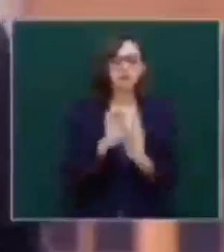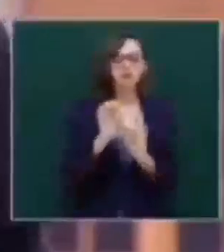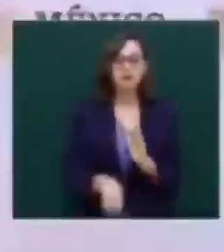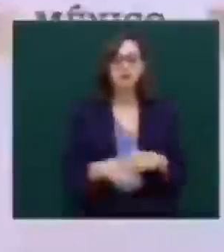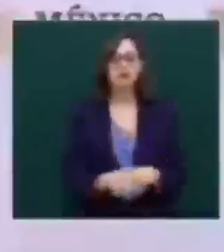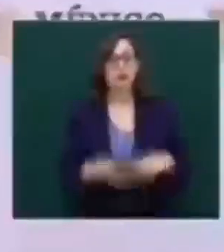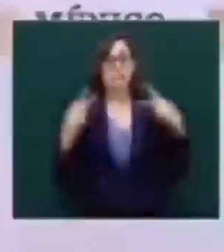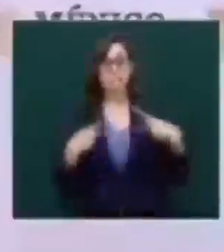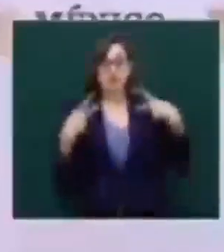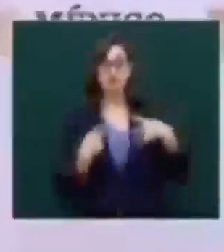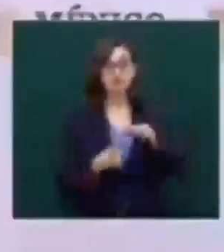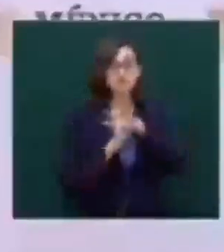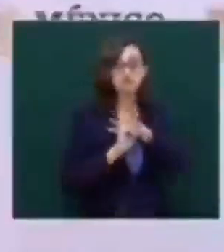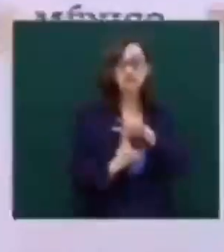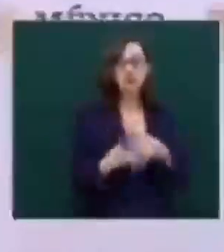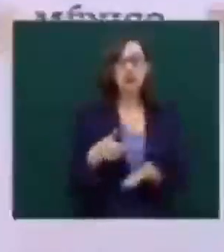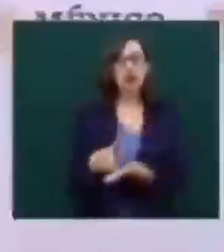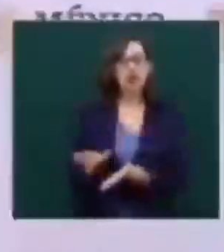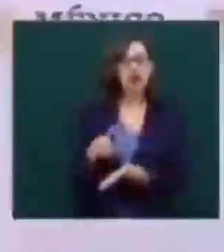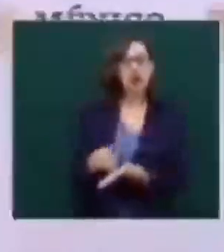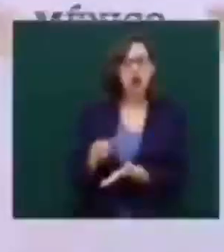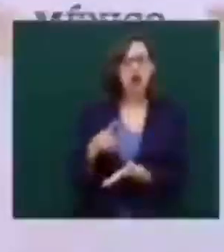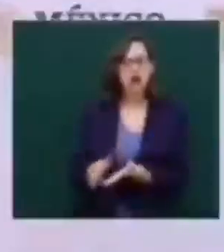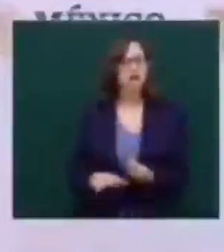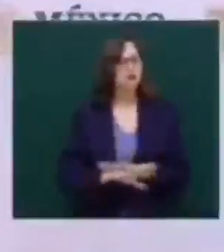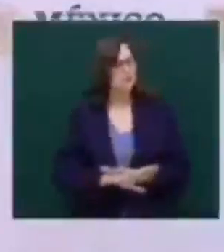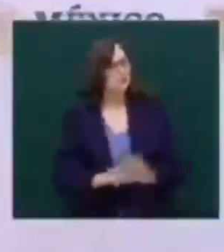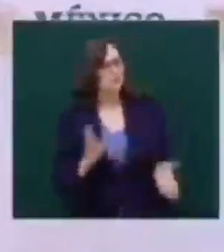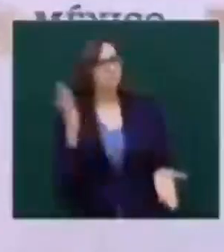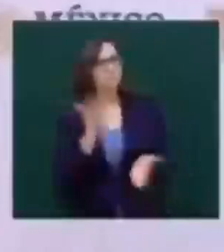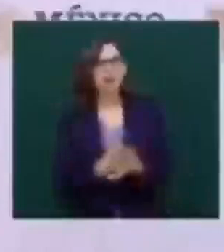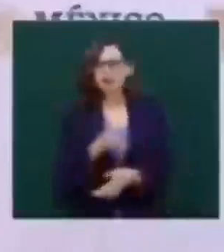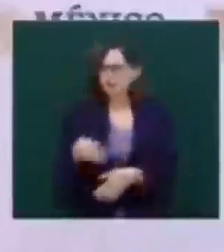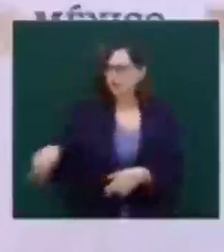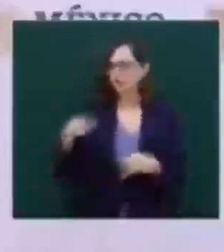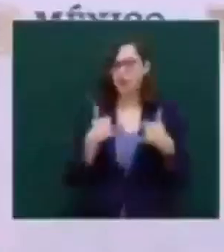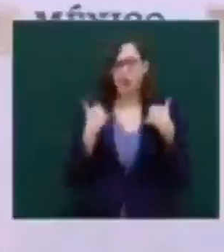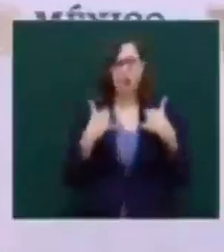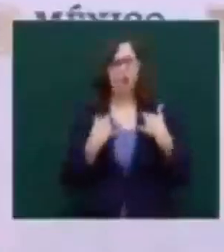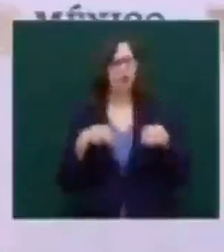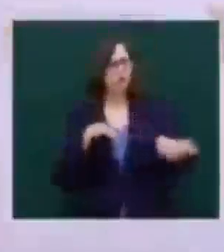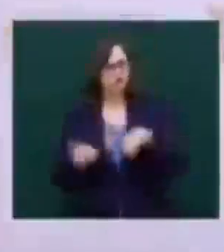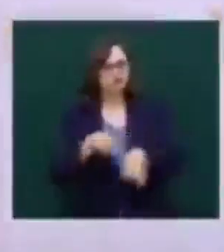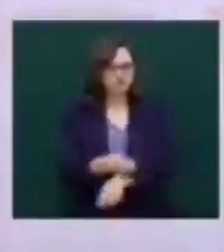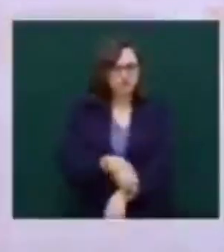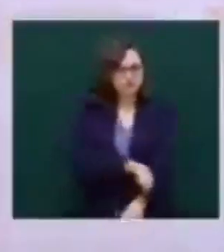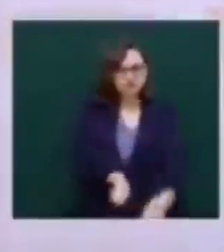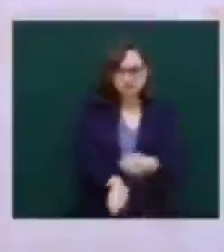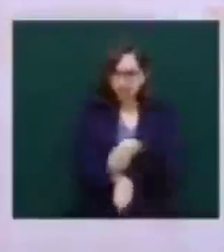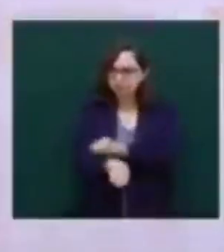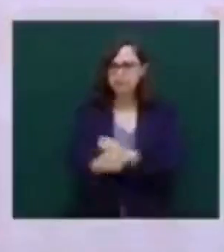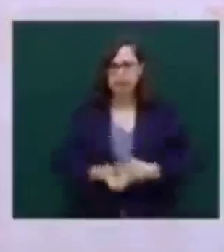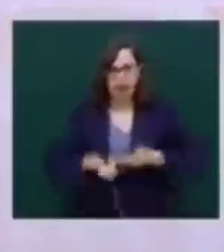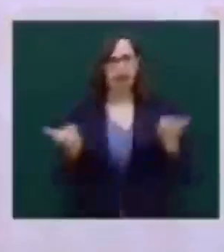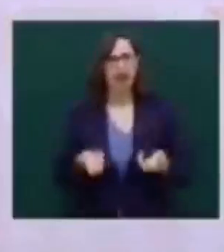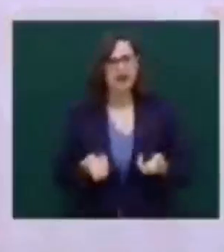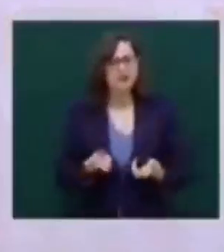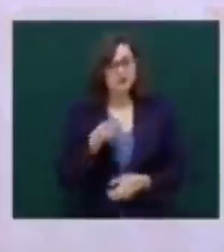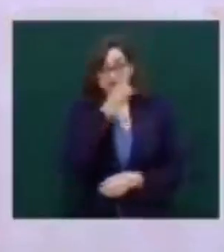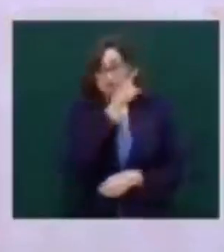los migrantes, jóvenes en su mayoría, cuando para crecer se necesita de fuerza de trabajo que en